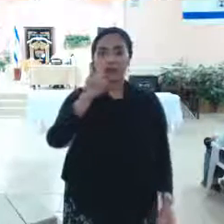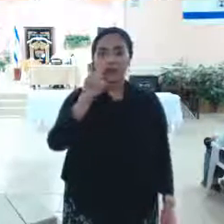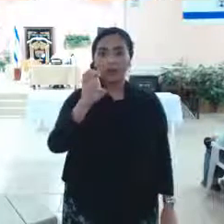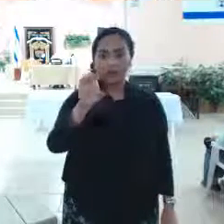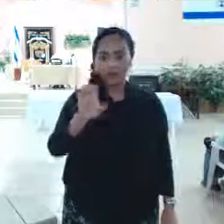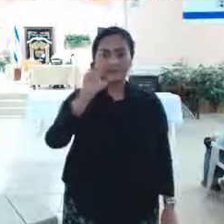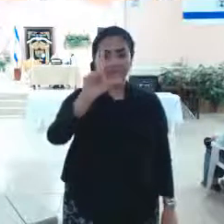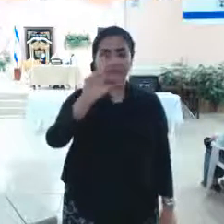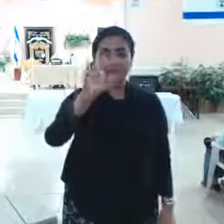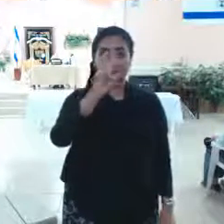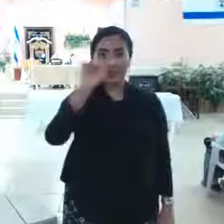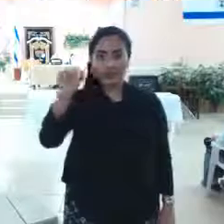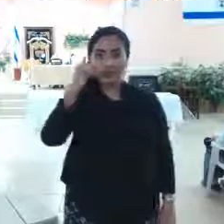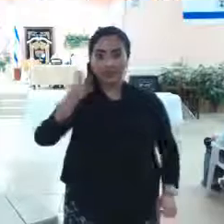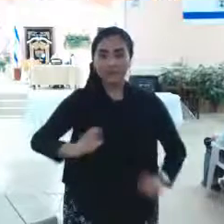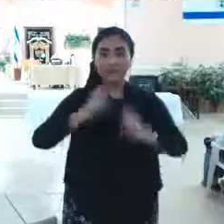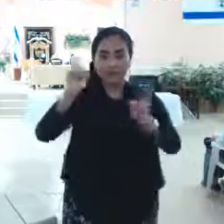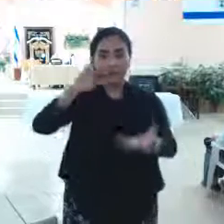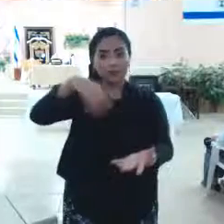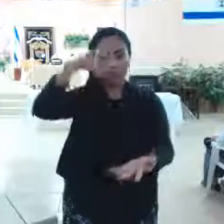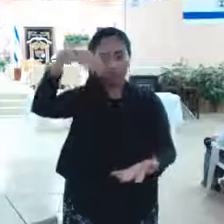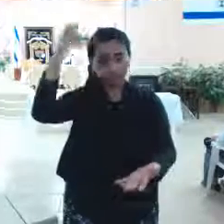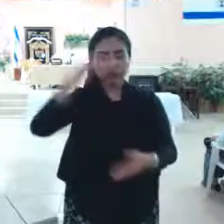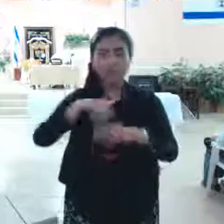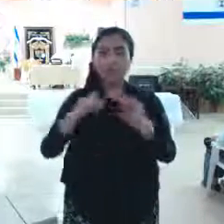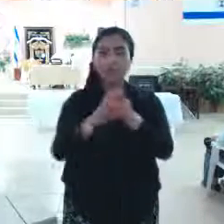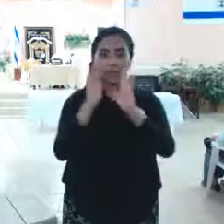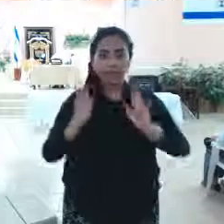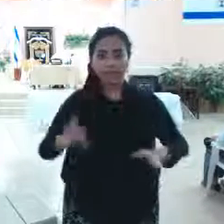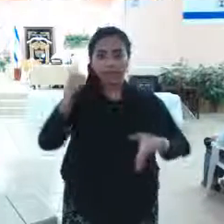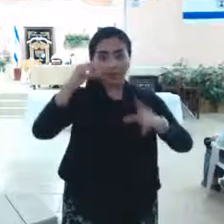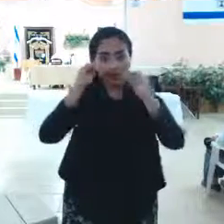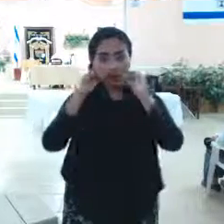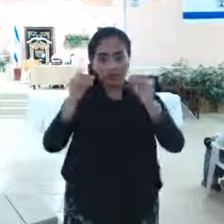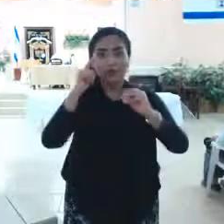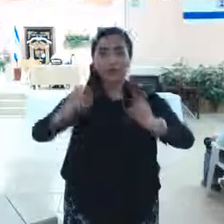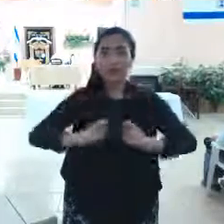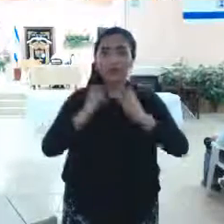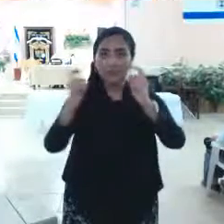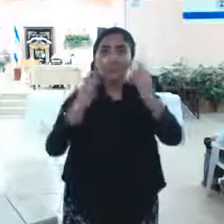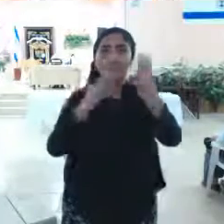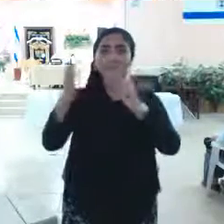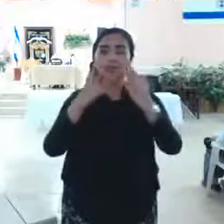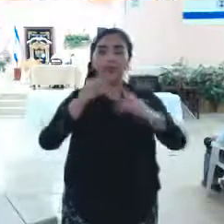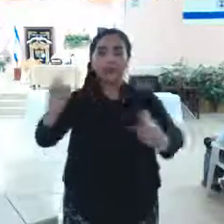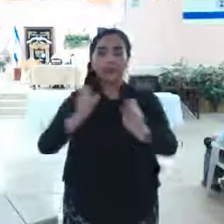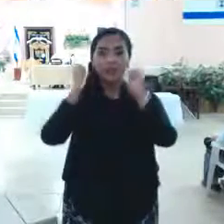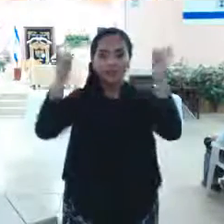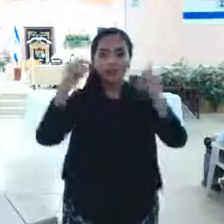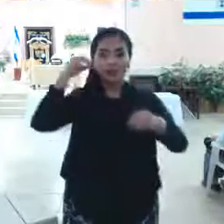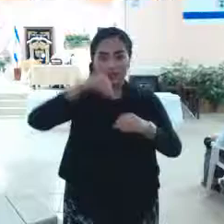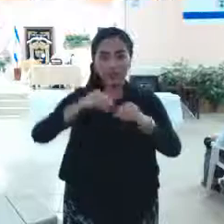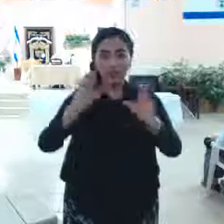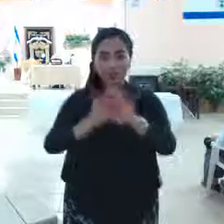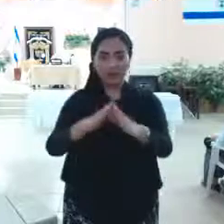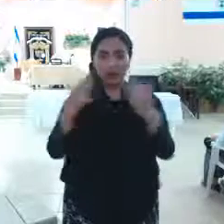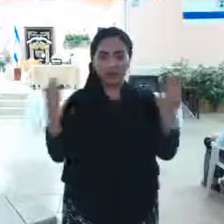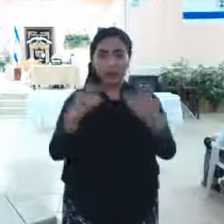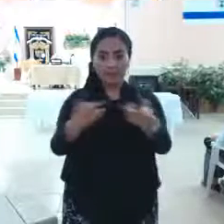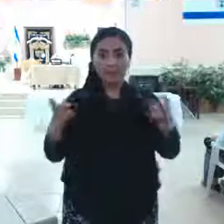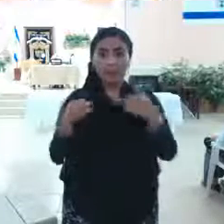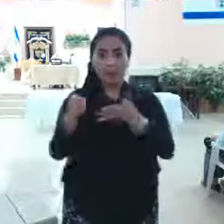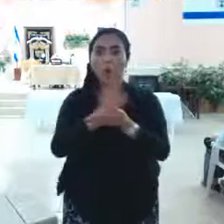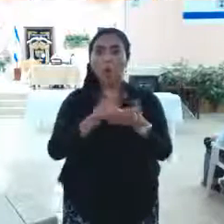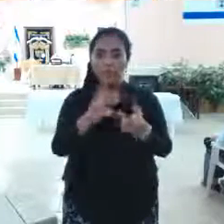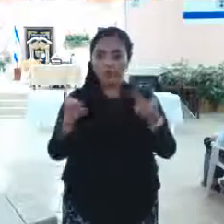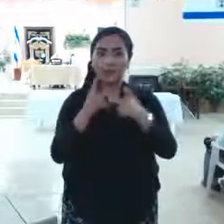levitas, para ofrecer el holocausto y las ofrendas de paz, para que ministrasen, para que diesen gracias y exaltación dentro de las puertas de los atrios o los